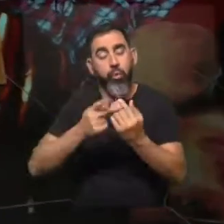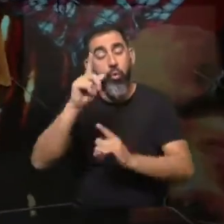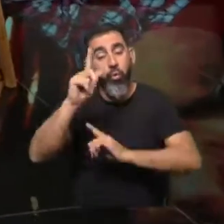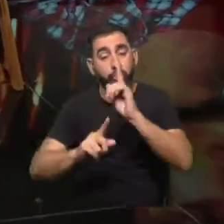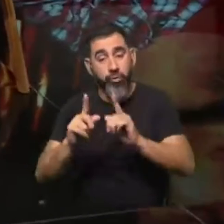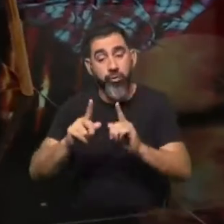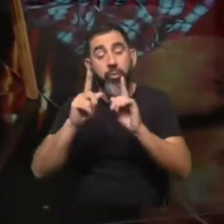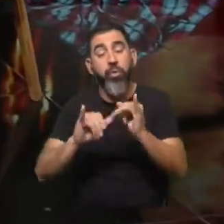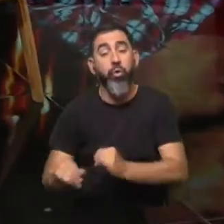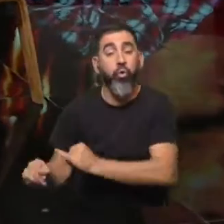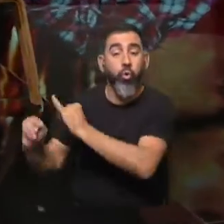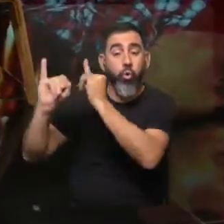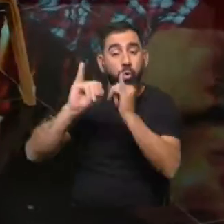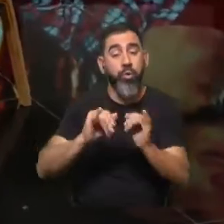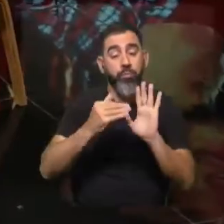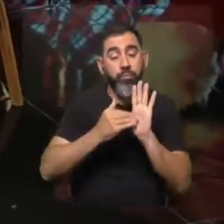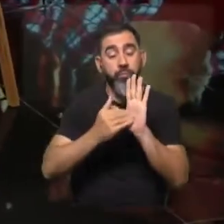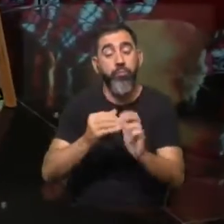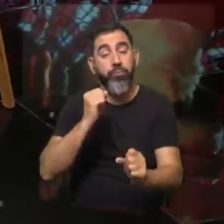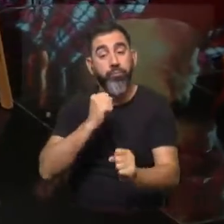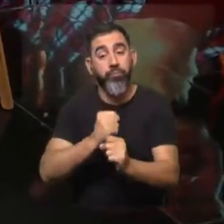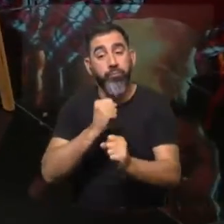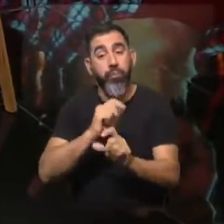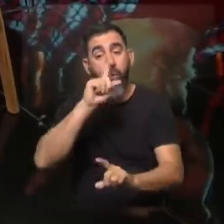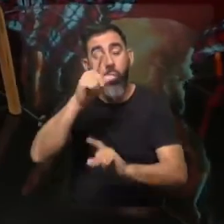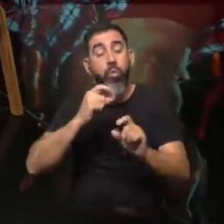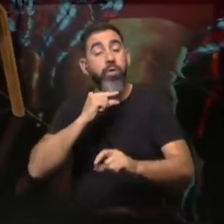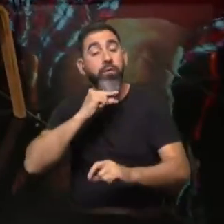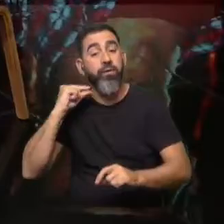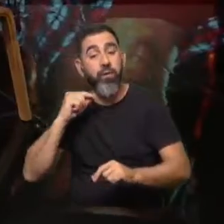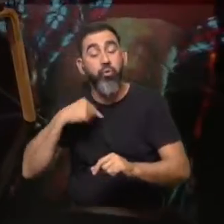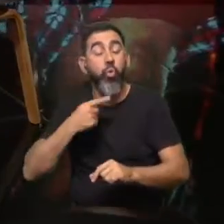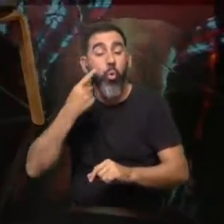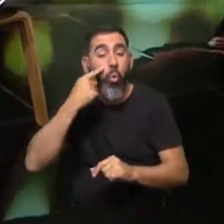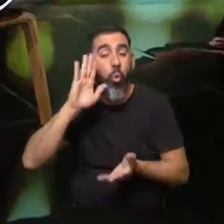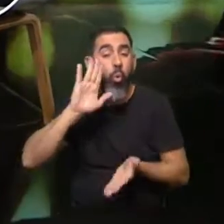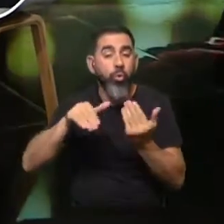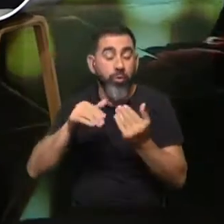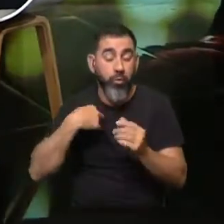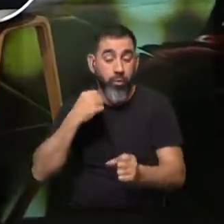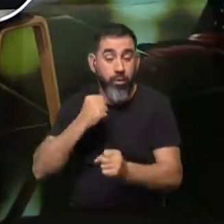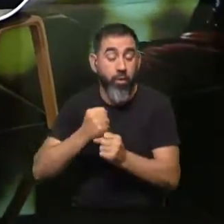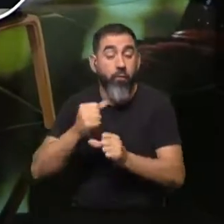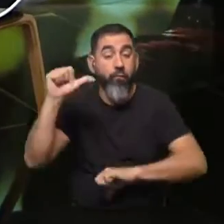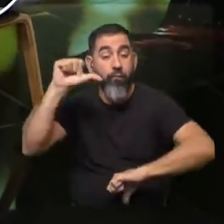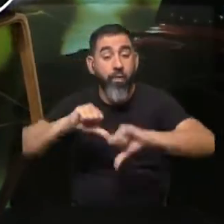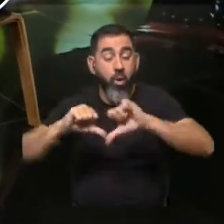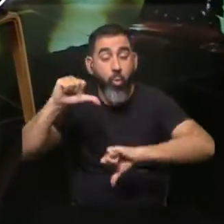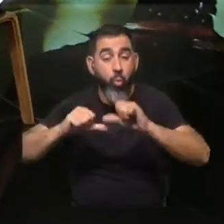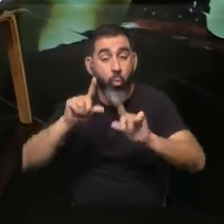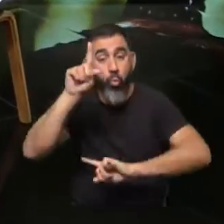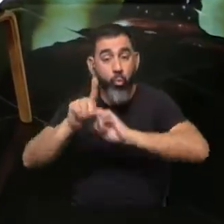el marco de la jornada se presenta un trabajo también de la Universidad Católica, yo el que más conozco porque trabajo en Facultad de Química, es el que se lleva a cabo